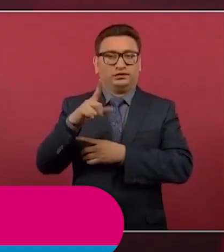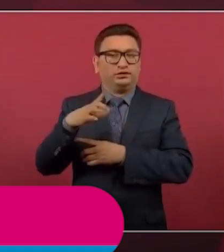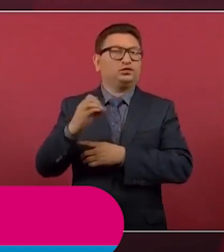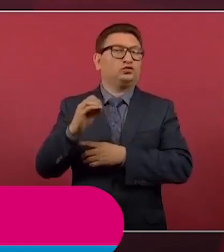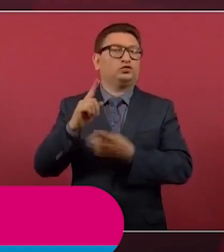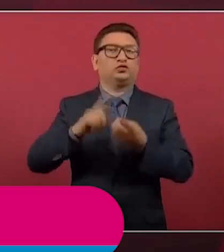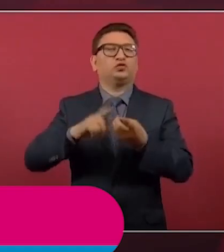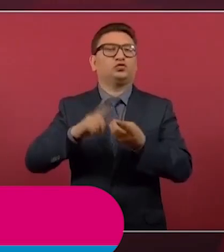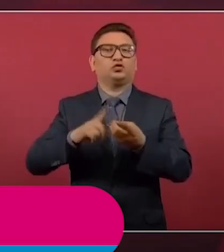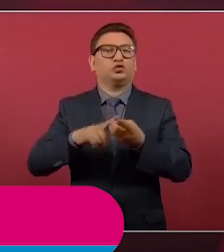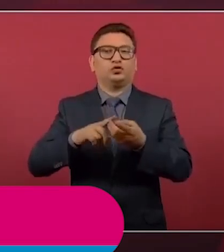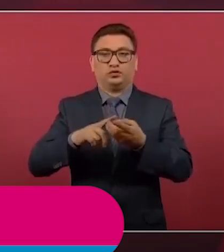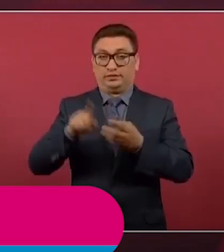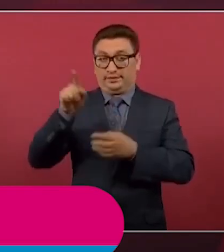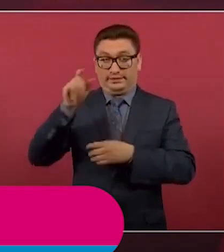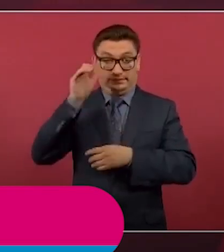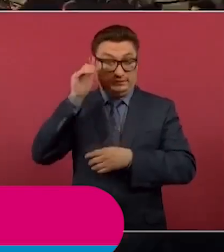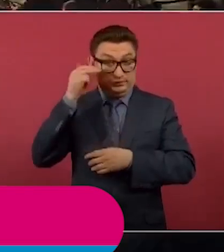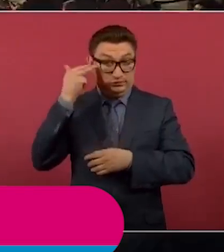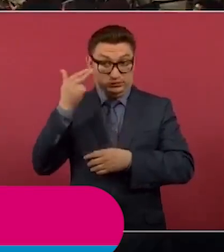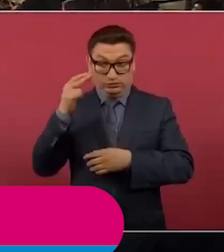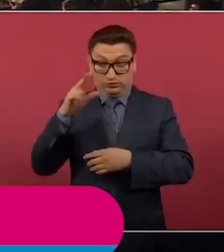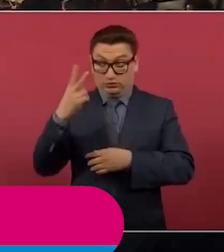Si no se produce en China,